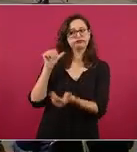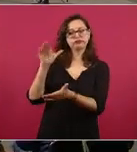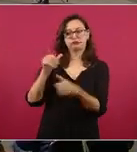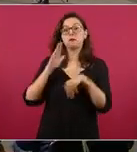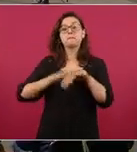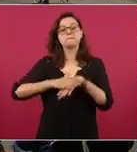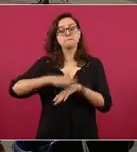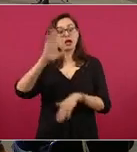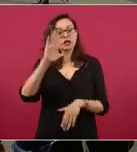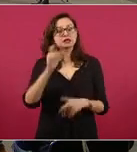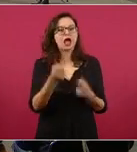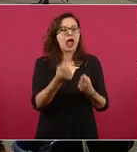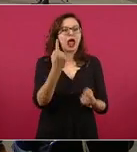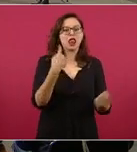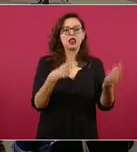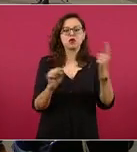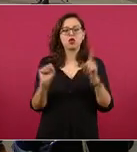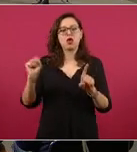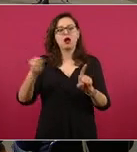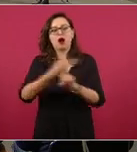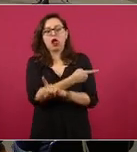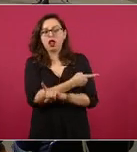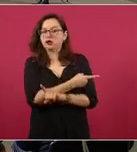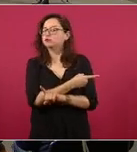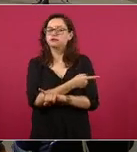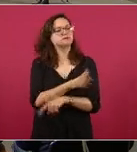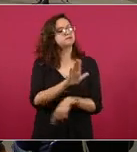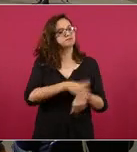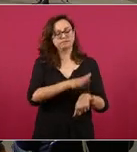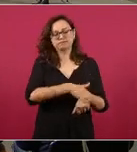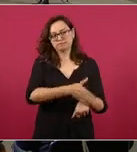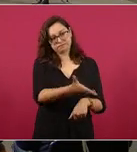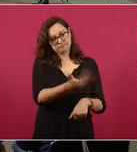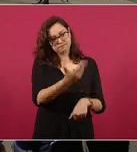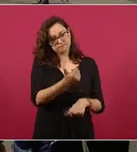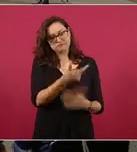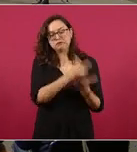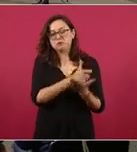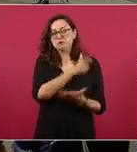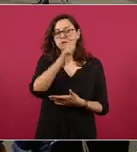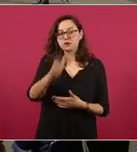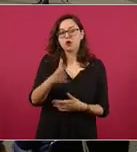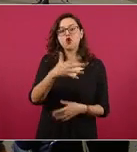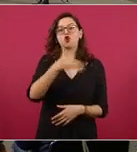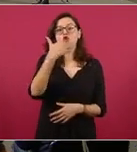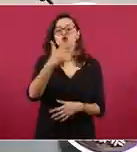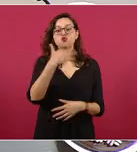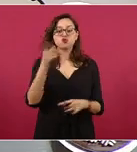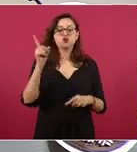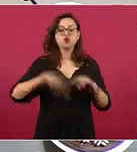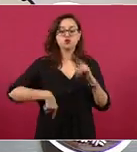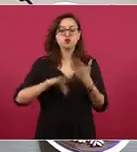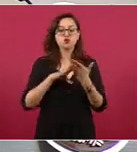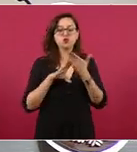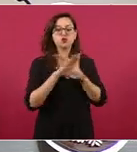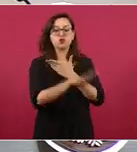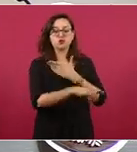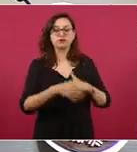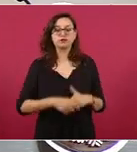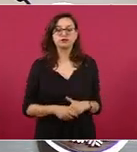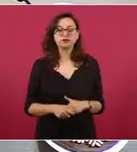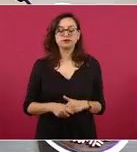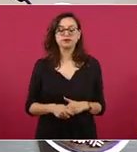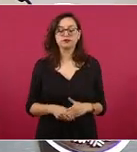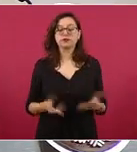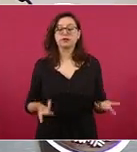fiscal y combatir la corrupción. Y eso es lo que nos ha guiado durante estos años. Es importante